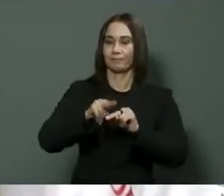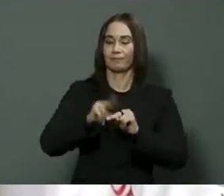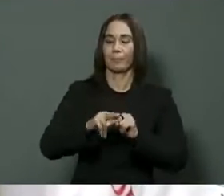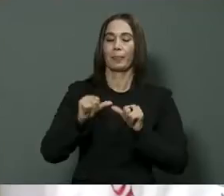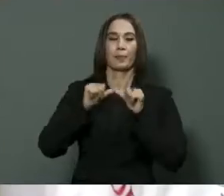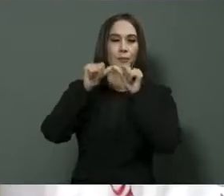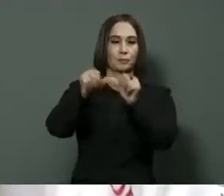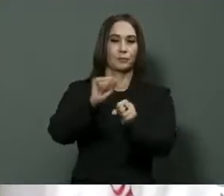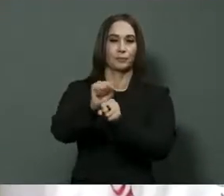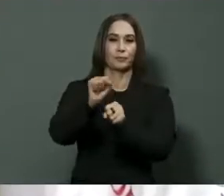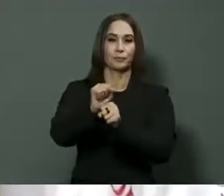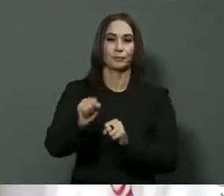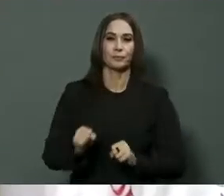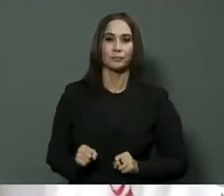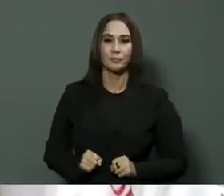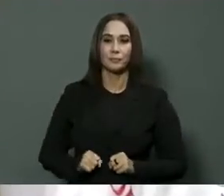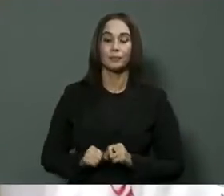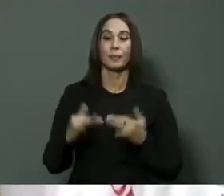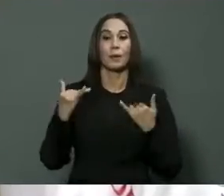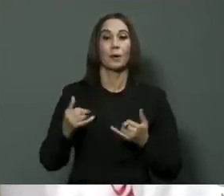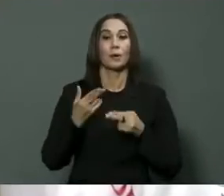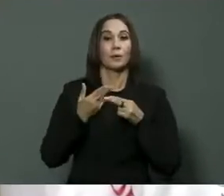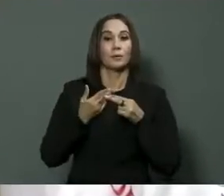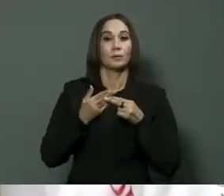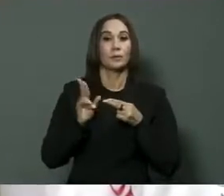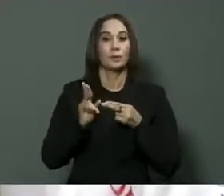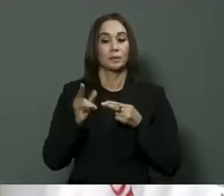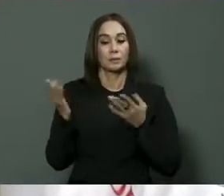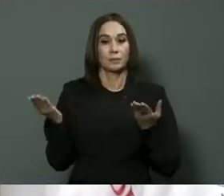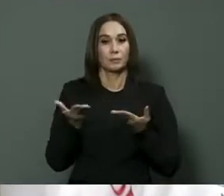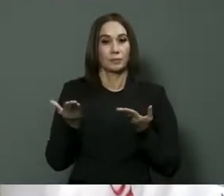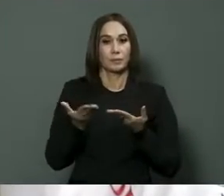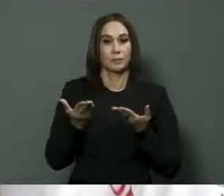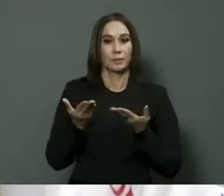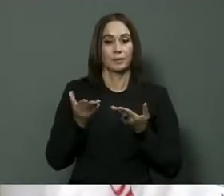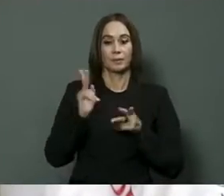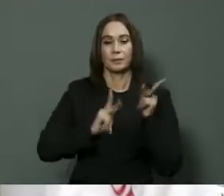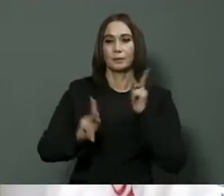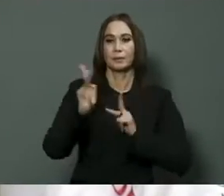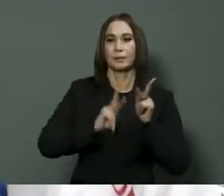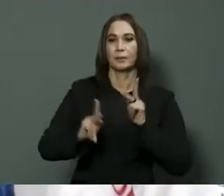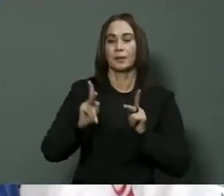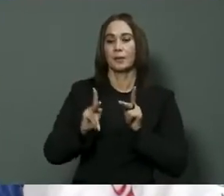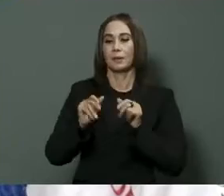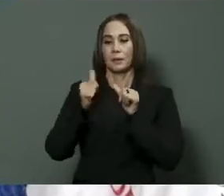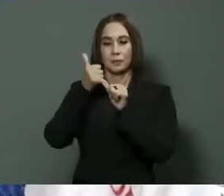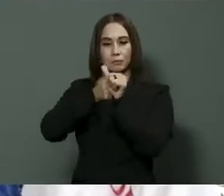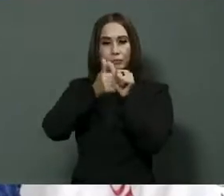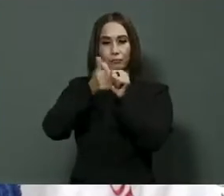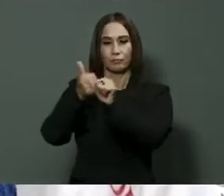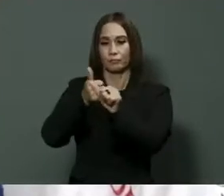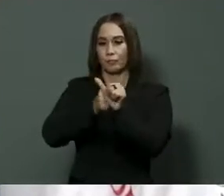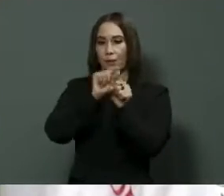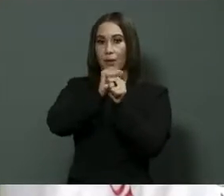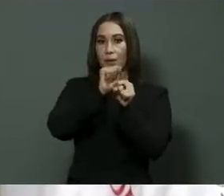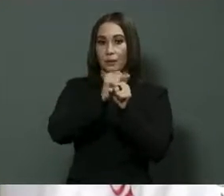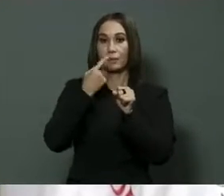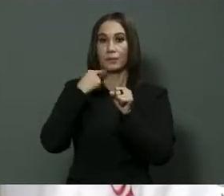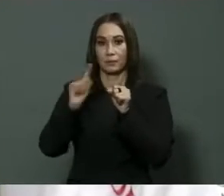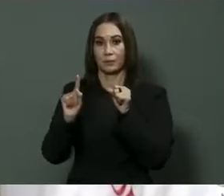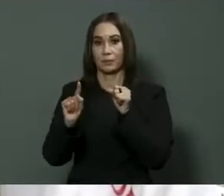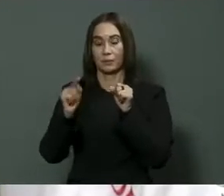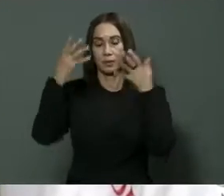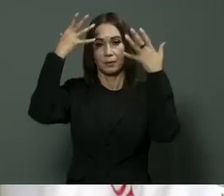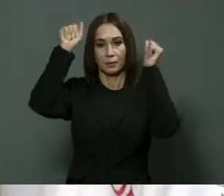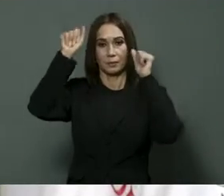que continuaremos haciendo. Recientemente estuve aquí con todos ustedes dando seguimiento a las obras anunciadas